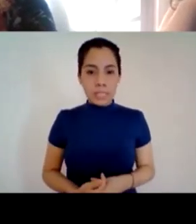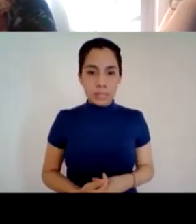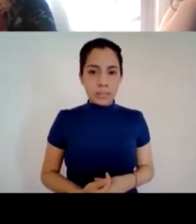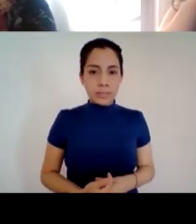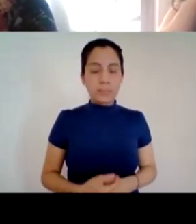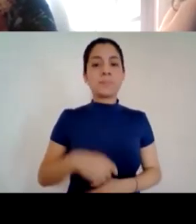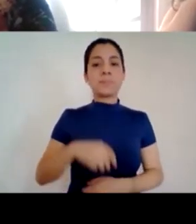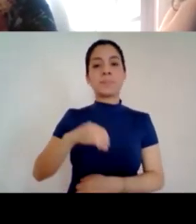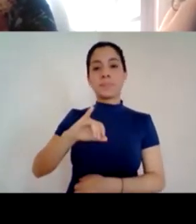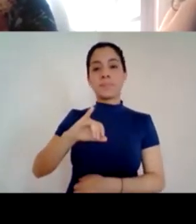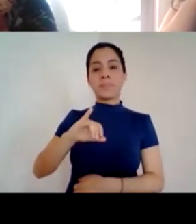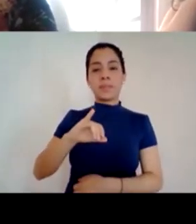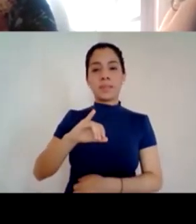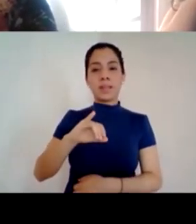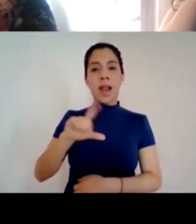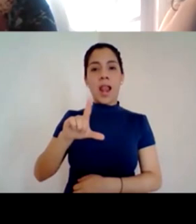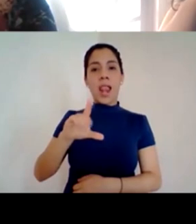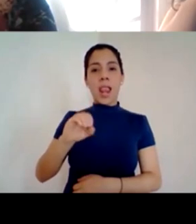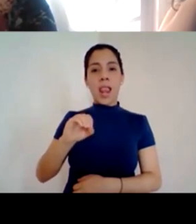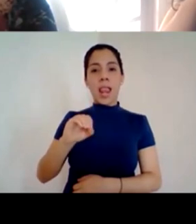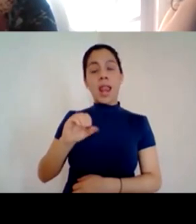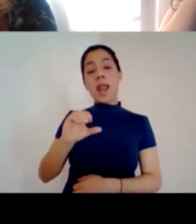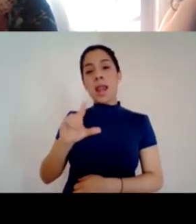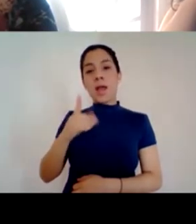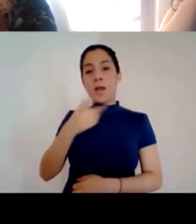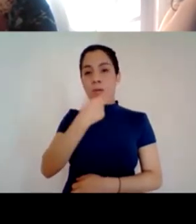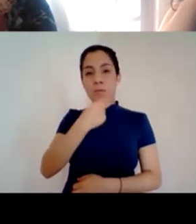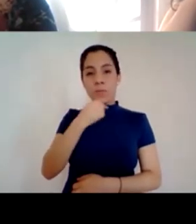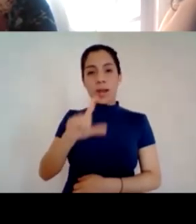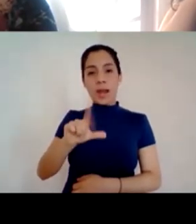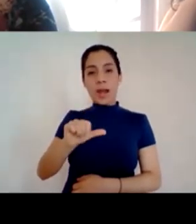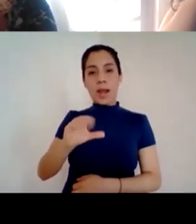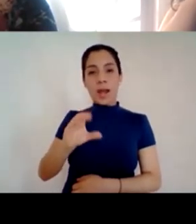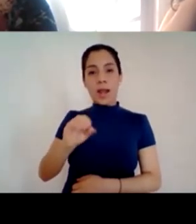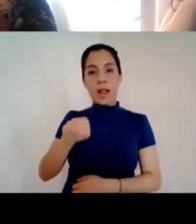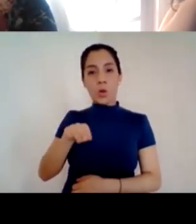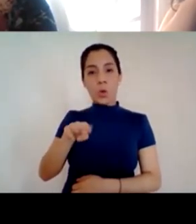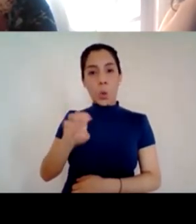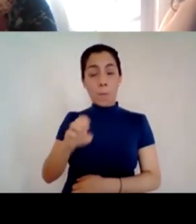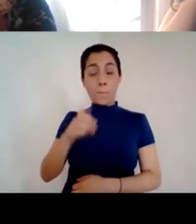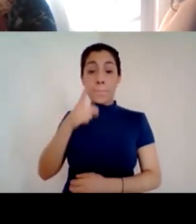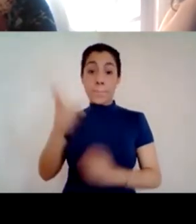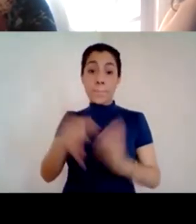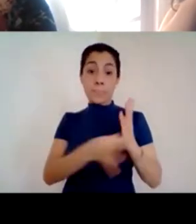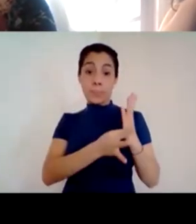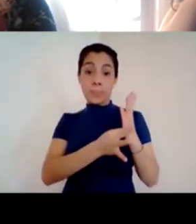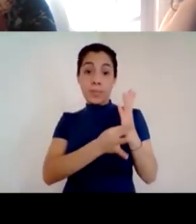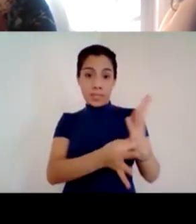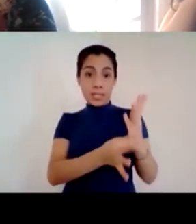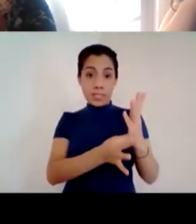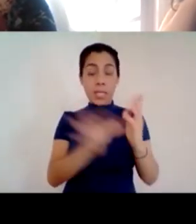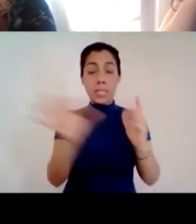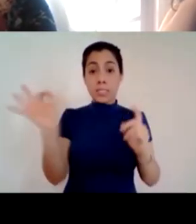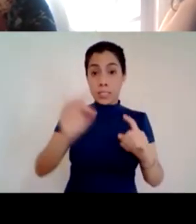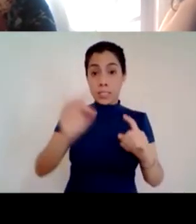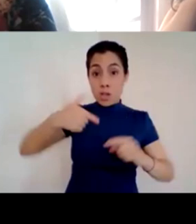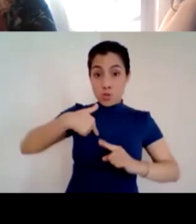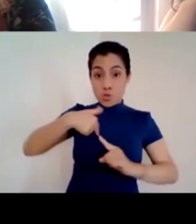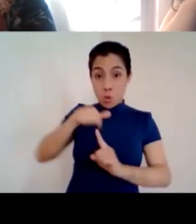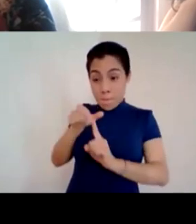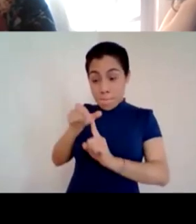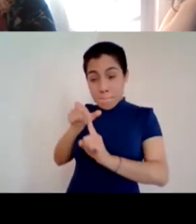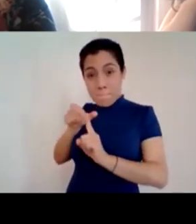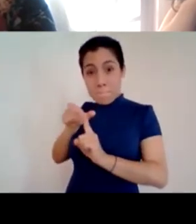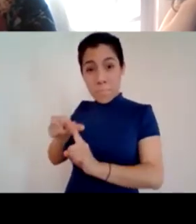dice una cosa que es muy sabia el exceso de protección prepara el